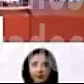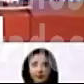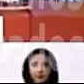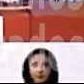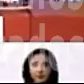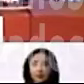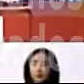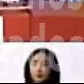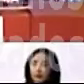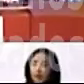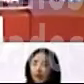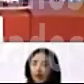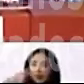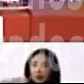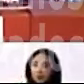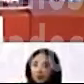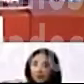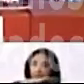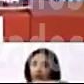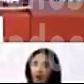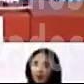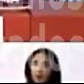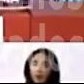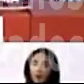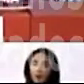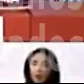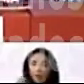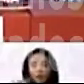Porque este pueblo